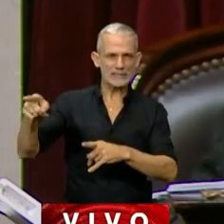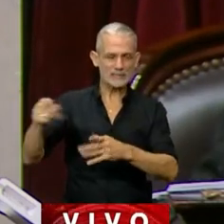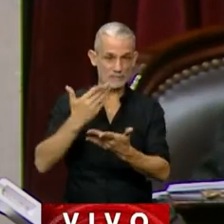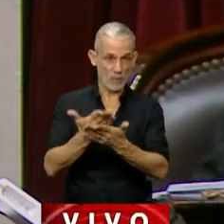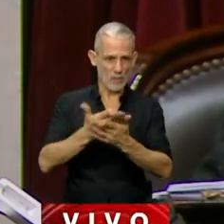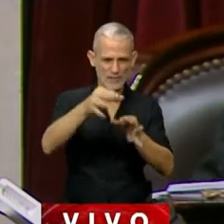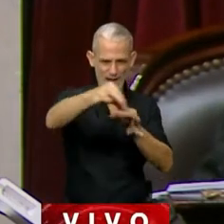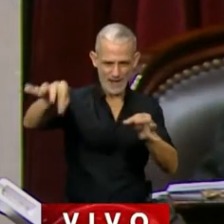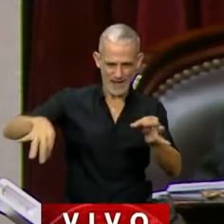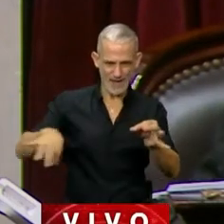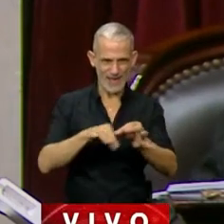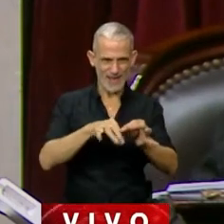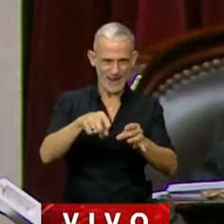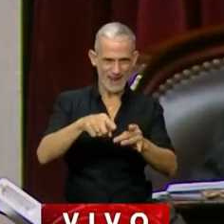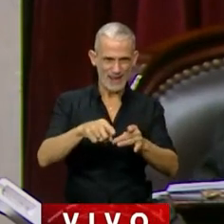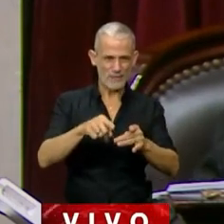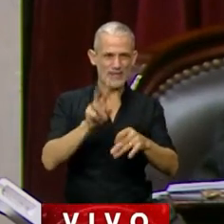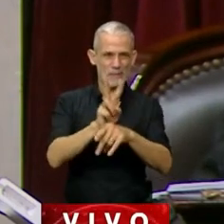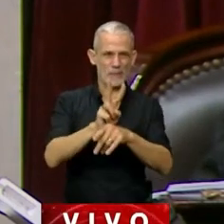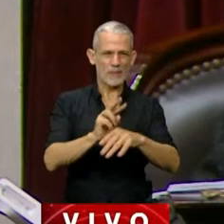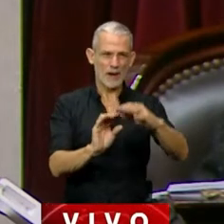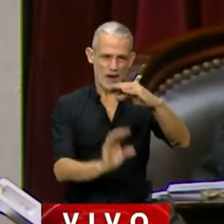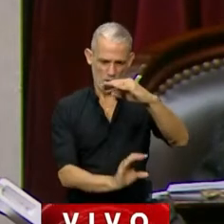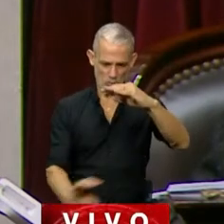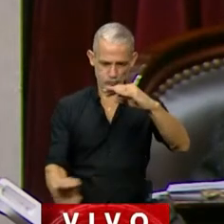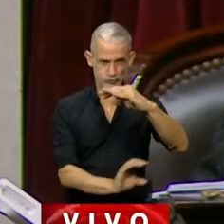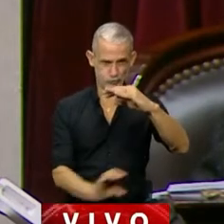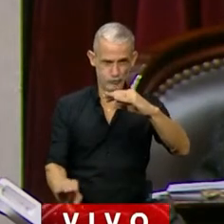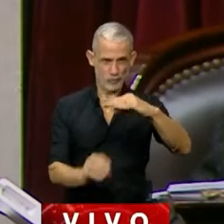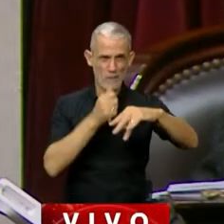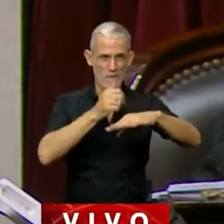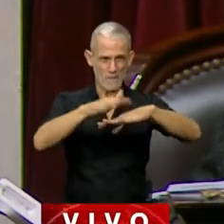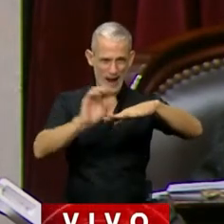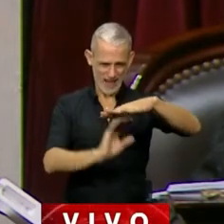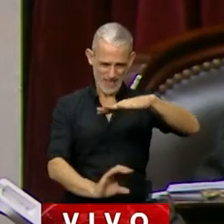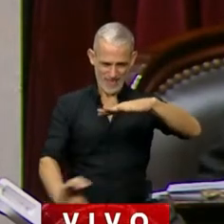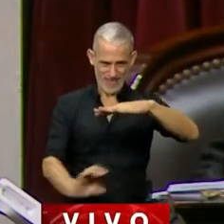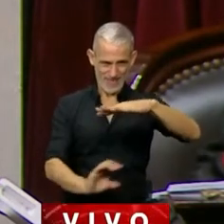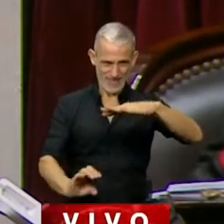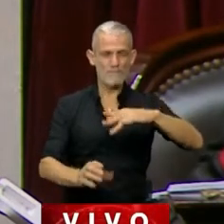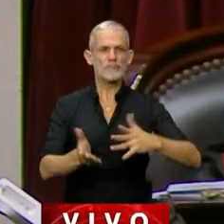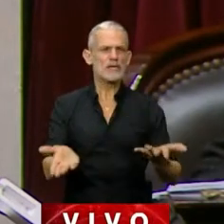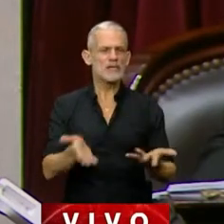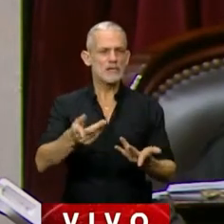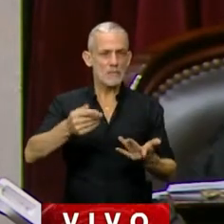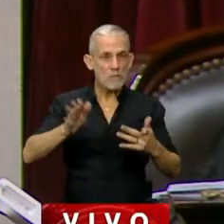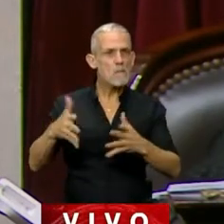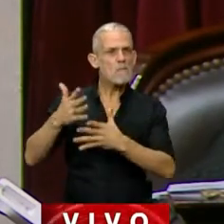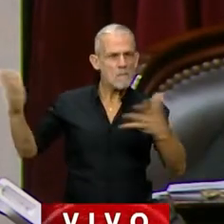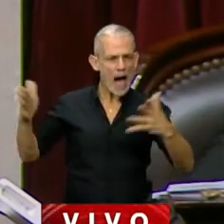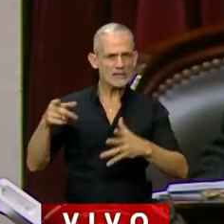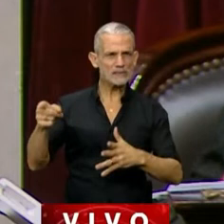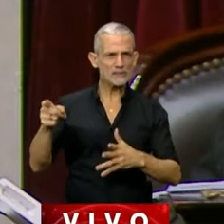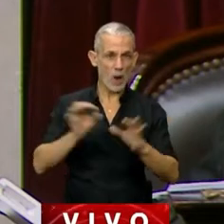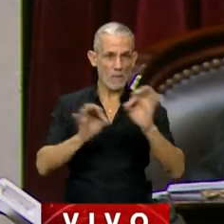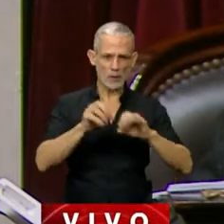propuesta en las limitaciones de esta reserva bentónica. Y reitero, más amplia de la que